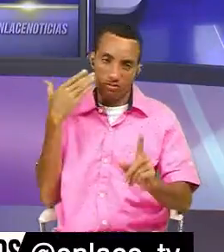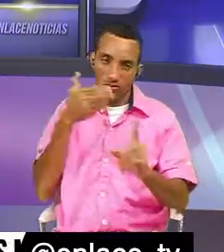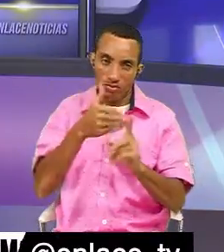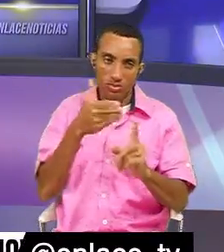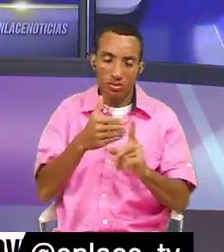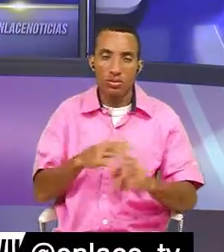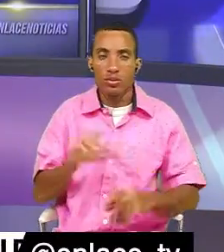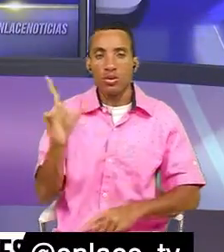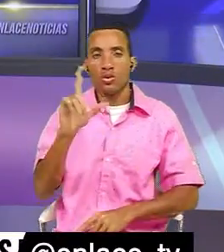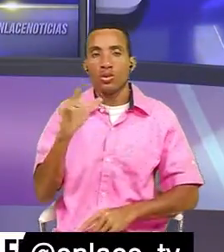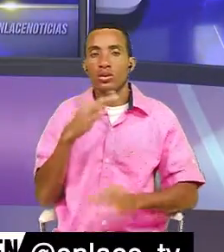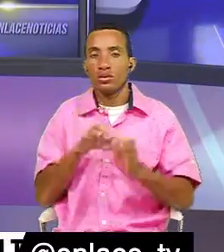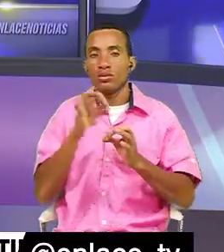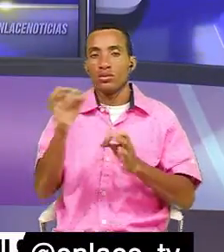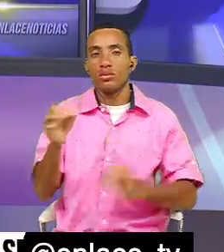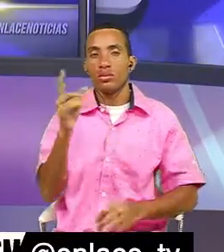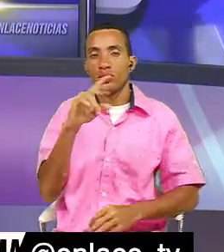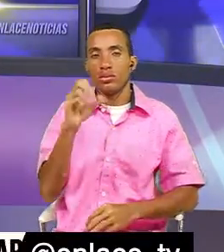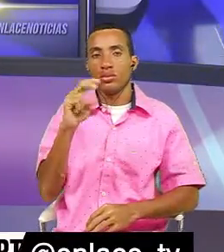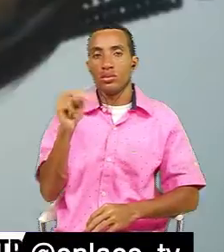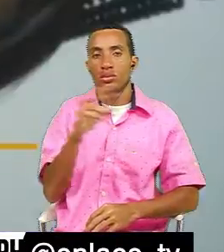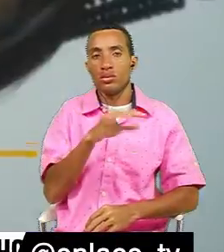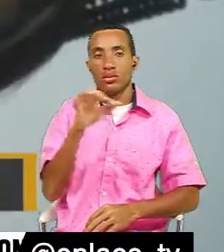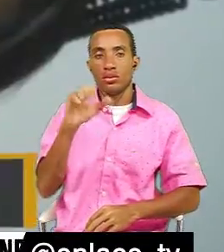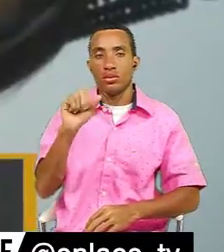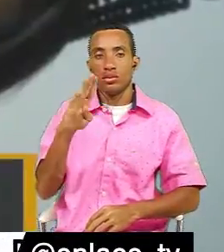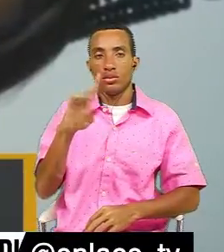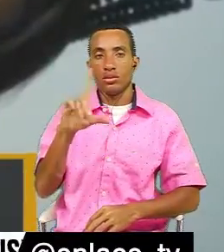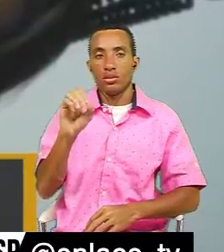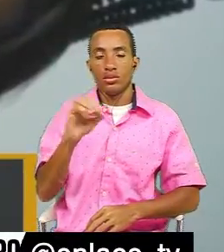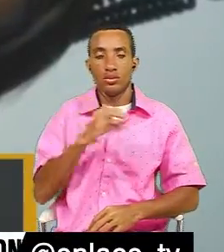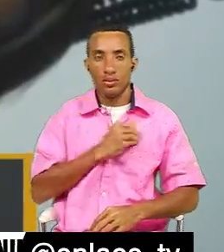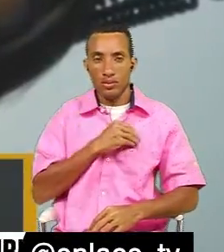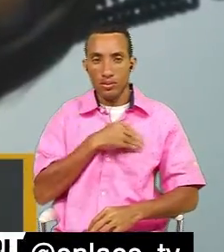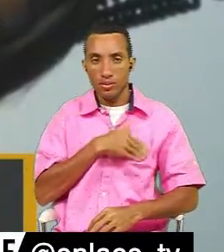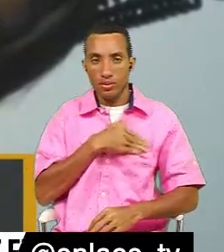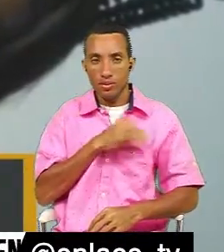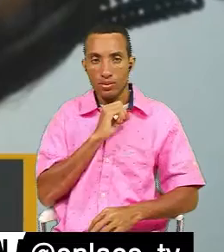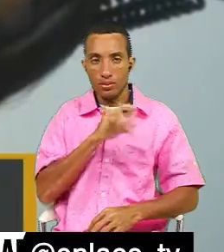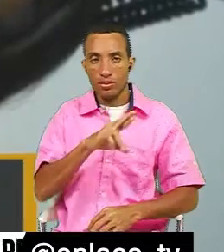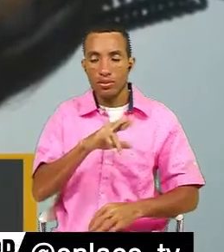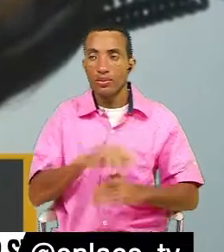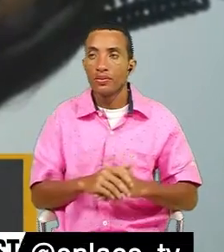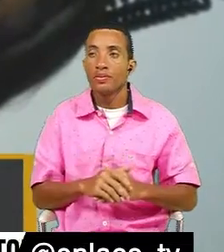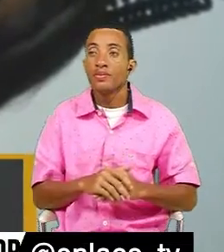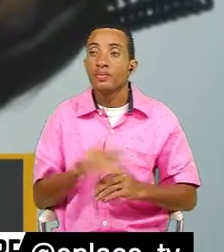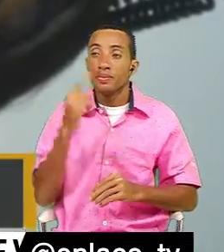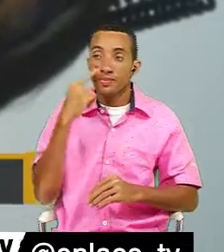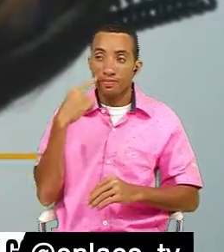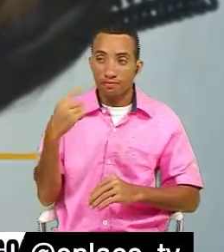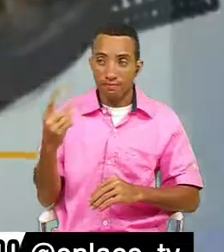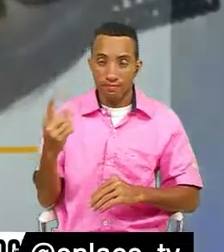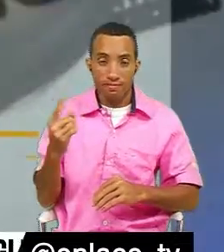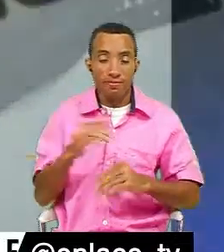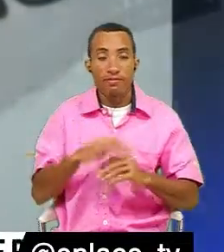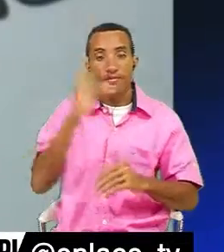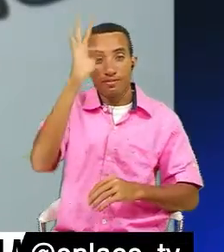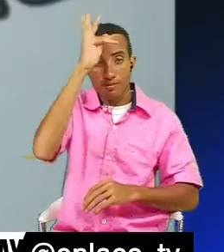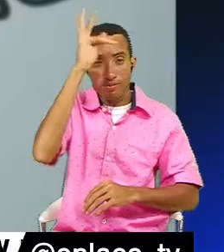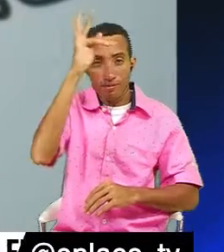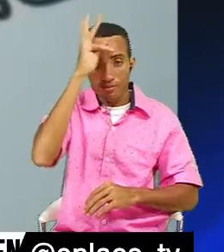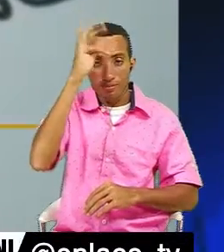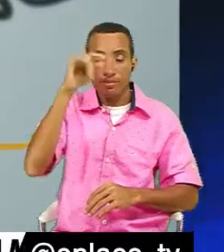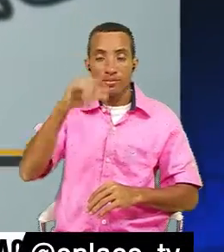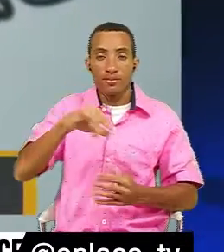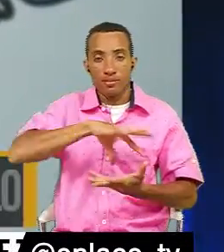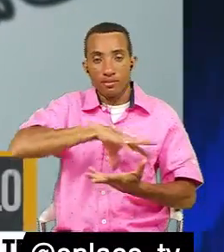San Pablo, en el sur de Bolívar. Por la gravedad de las lesiones, la joven mujer es atendida en la unidad de quemados del Hospital Universitario de Santander